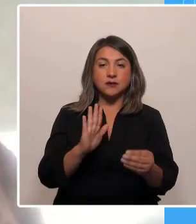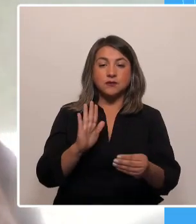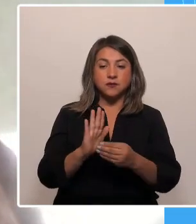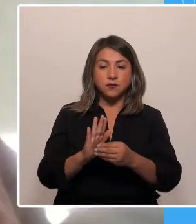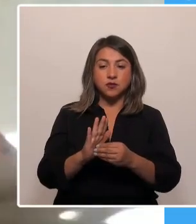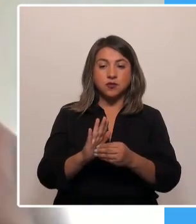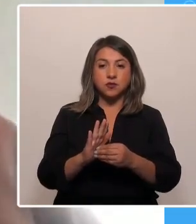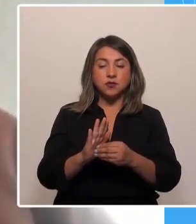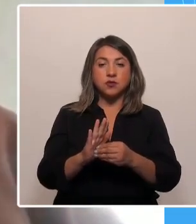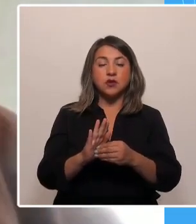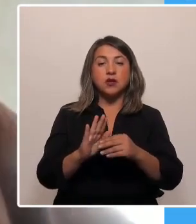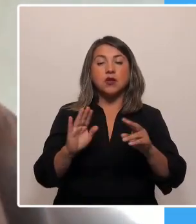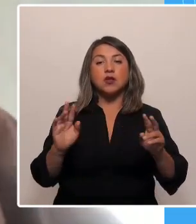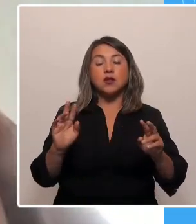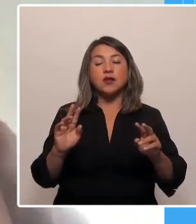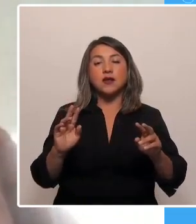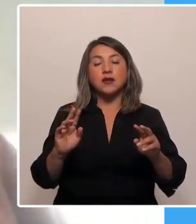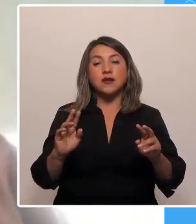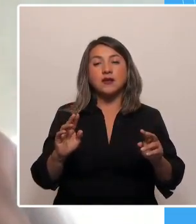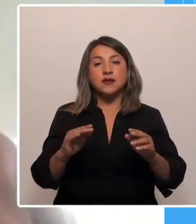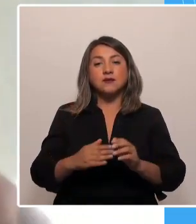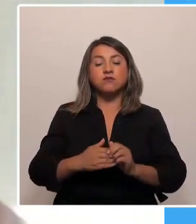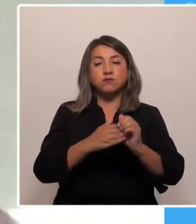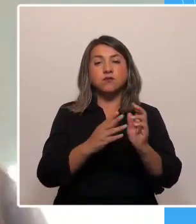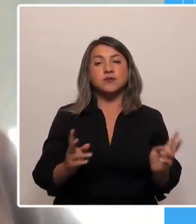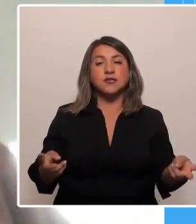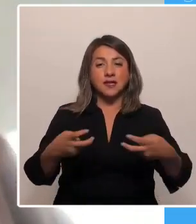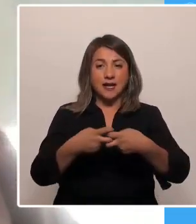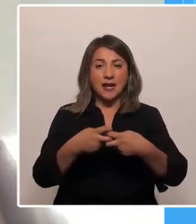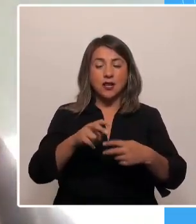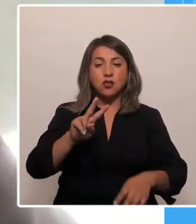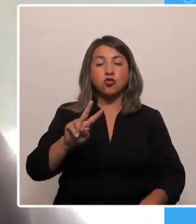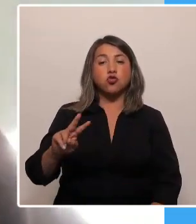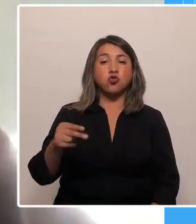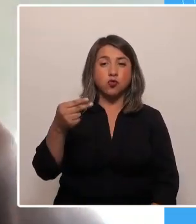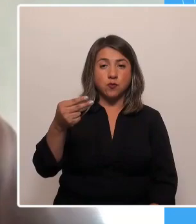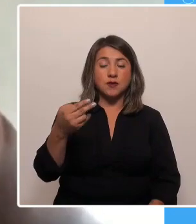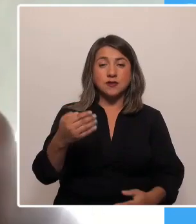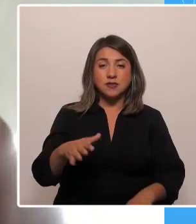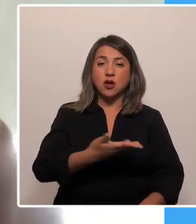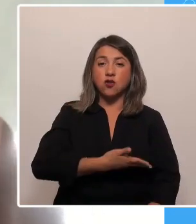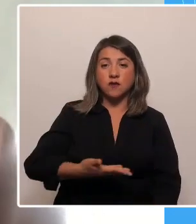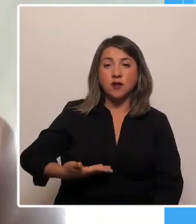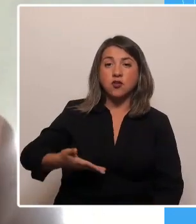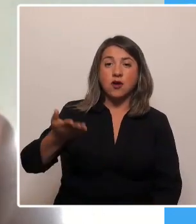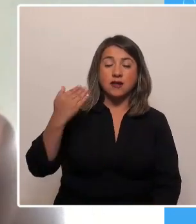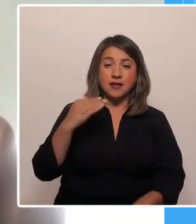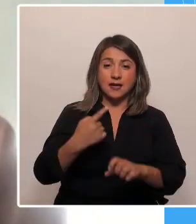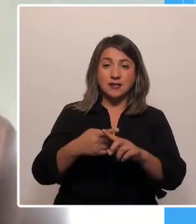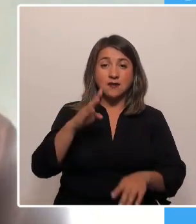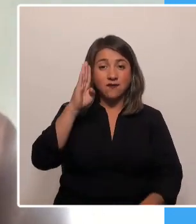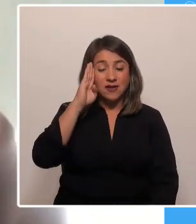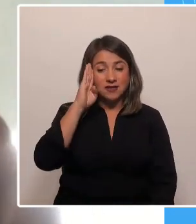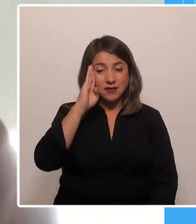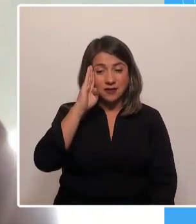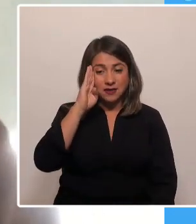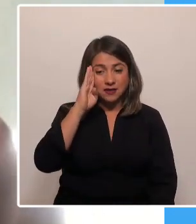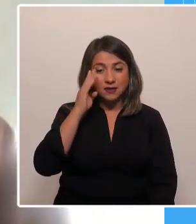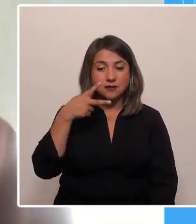titularidad sindical. Eso lo tratamos de hacer en el gobierno de la presidenta Bachelet, cuando fui gobernador.